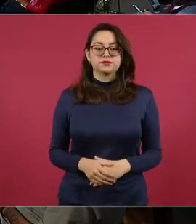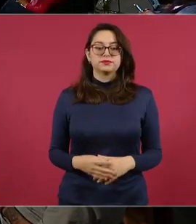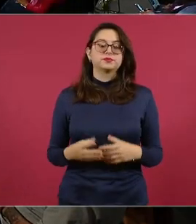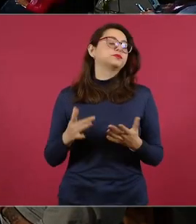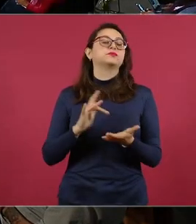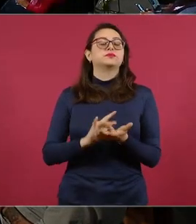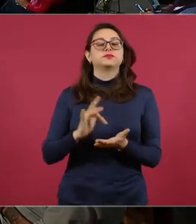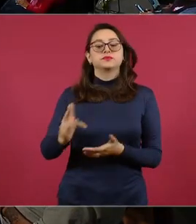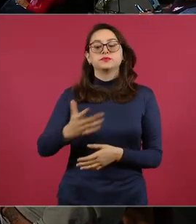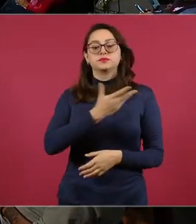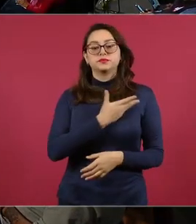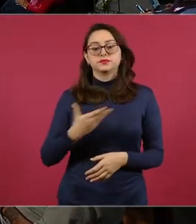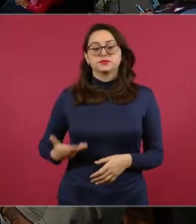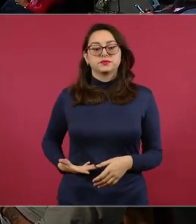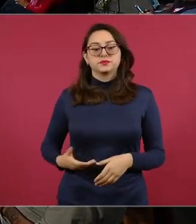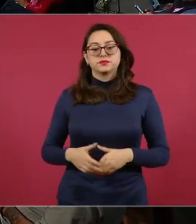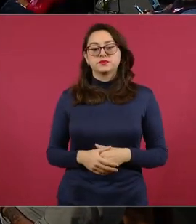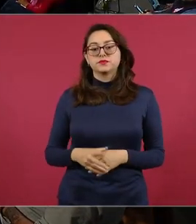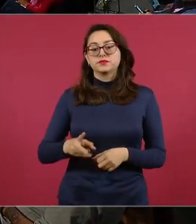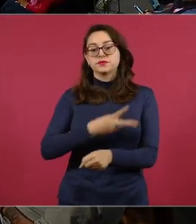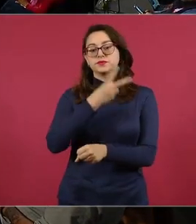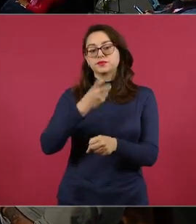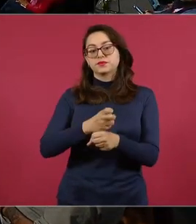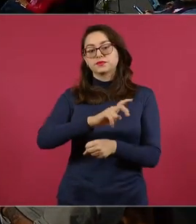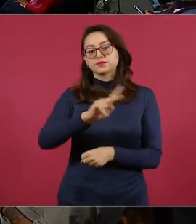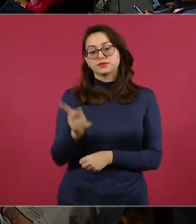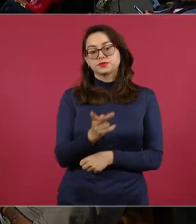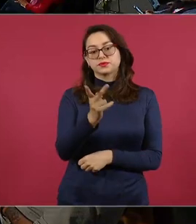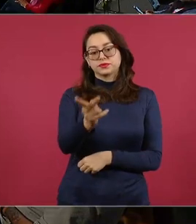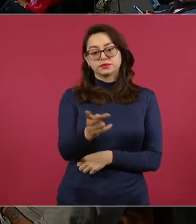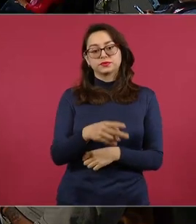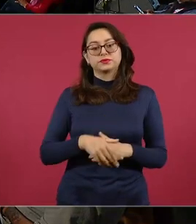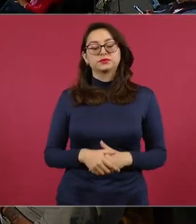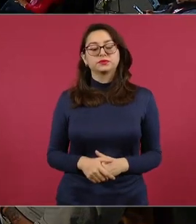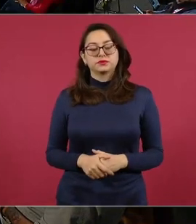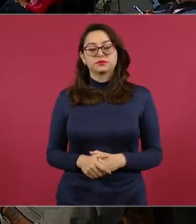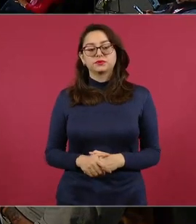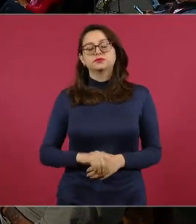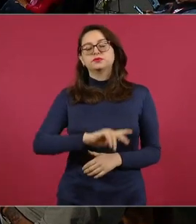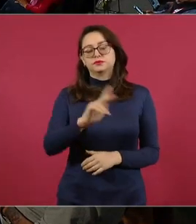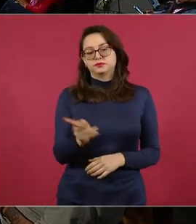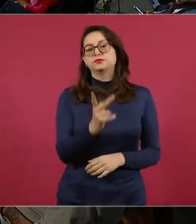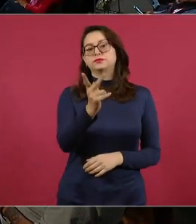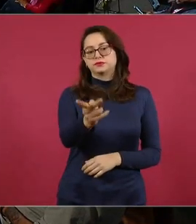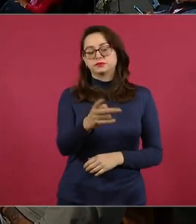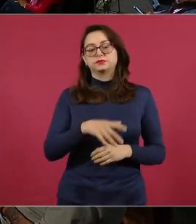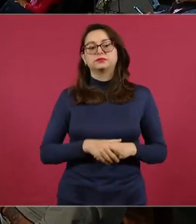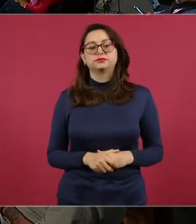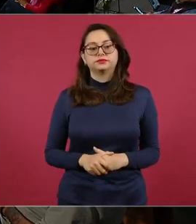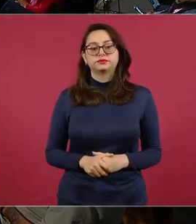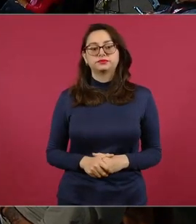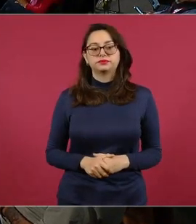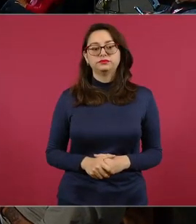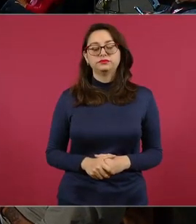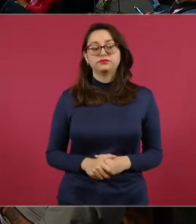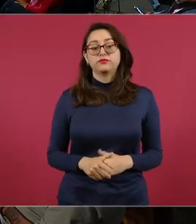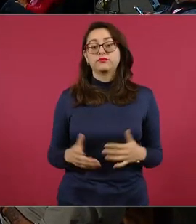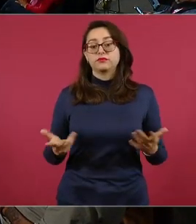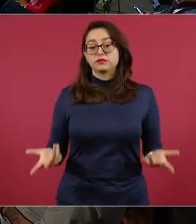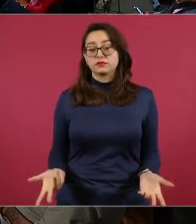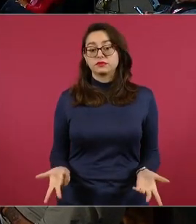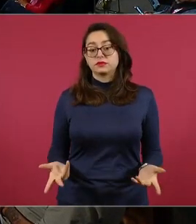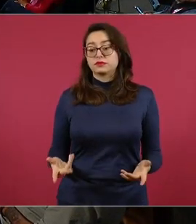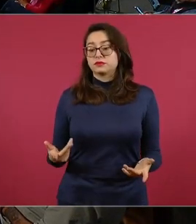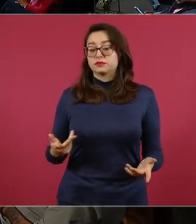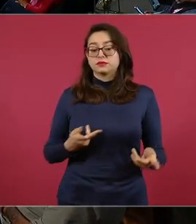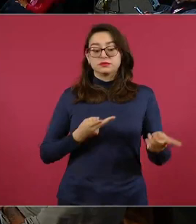gracias, presidente. En una segunda pregunta, preguntarle al cierre de su gobierno cómo van a quedar todos los planes de justicia. Ya ha comentado